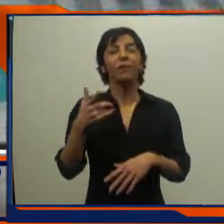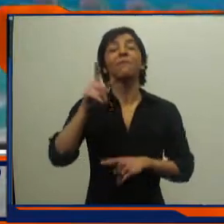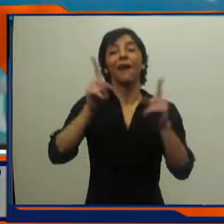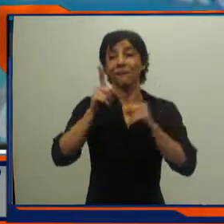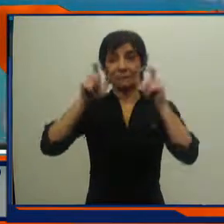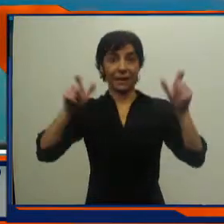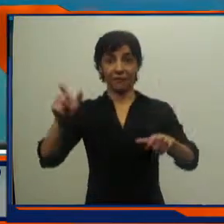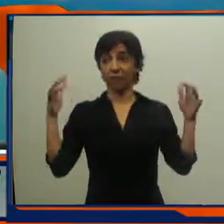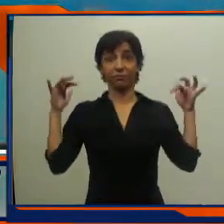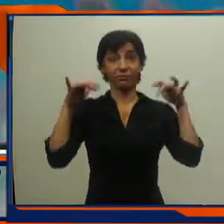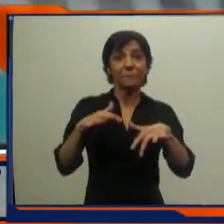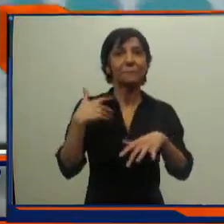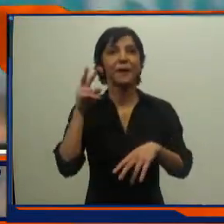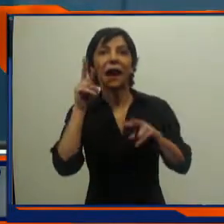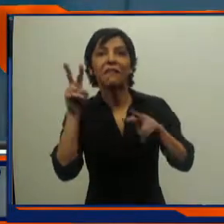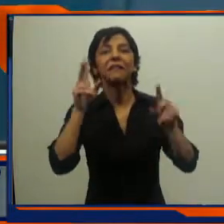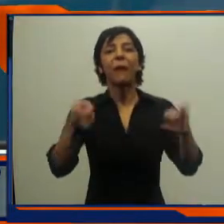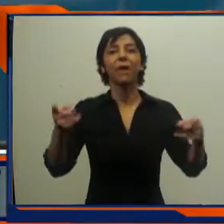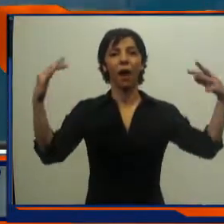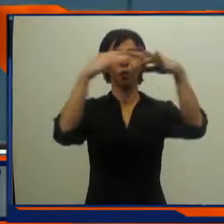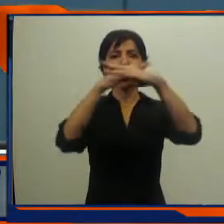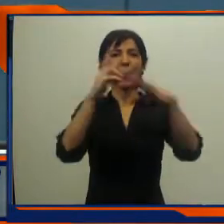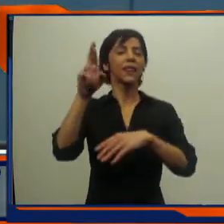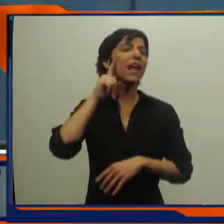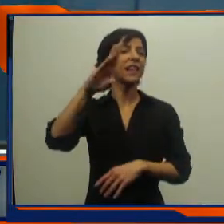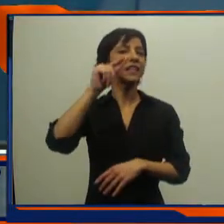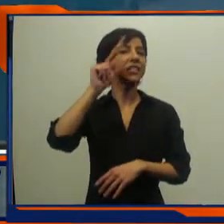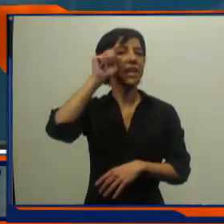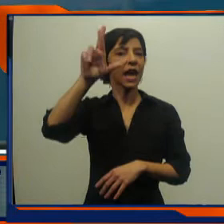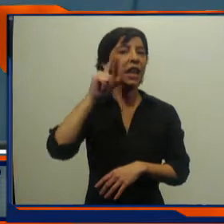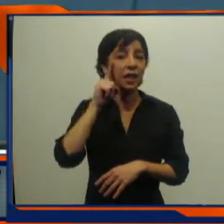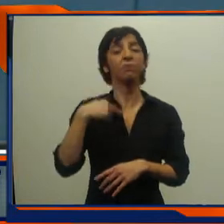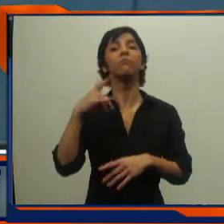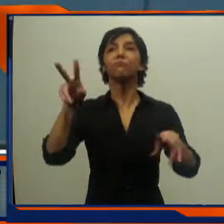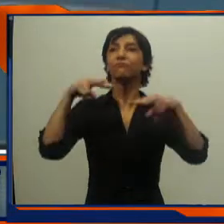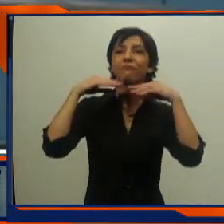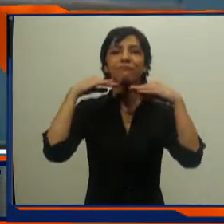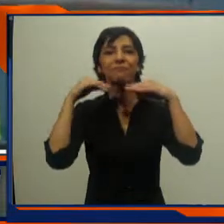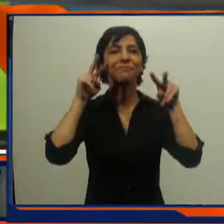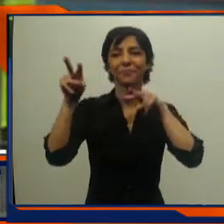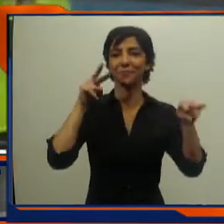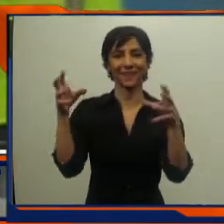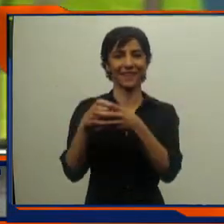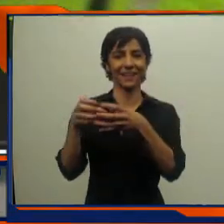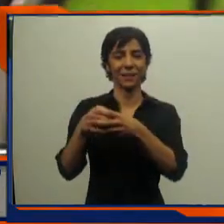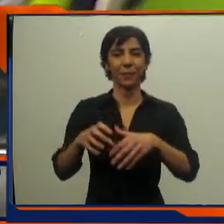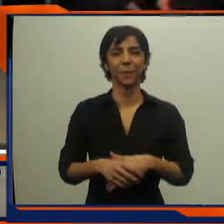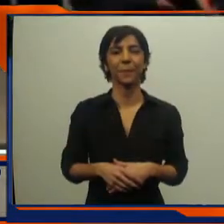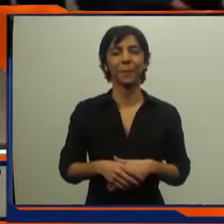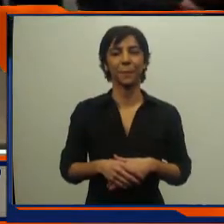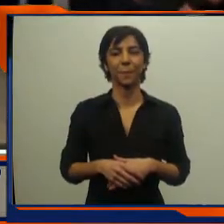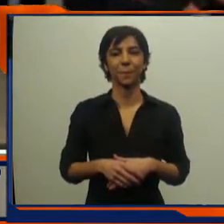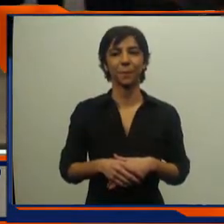Ezeiza y sobre la autopista Richeri la llegada del equipo. Que dejamos a un costado el subcampeonato, no.